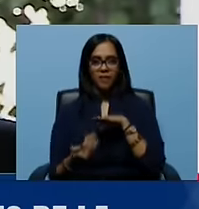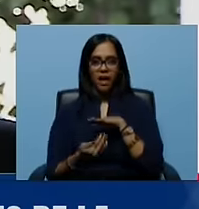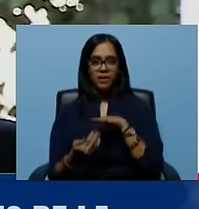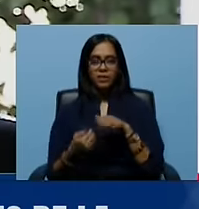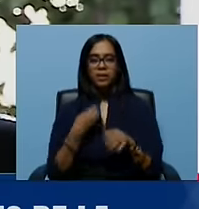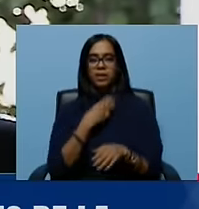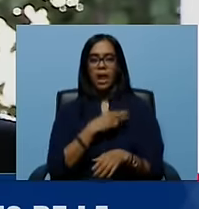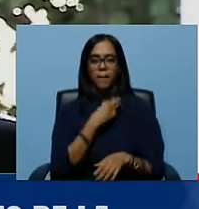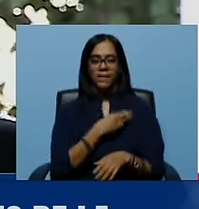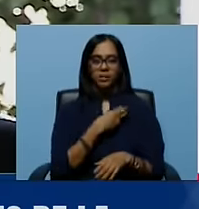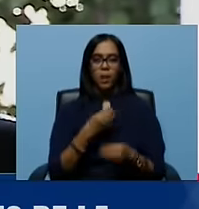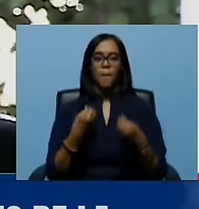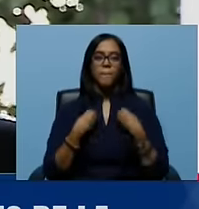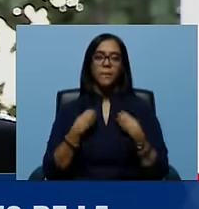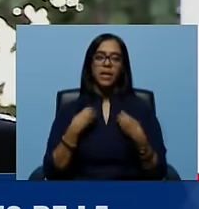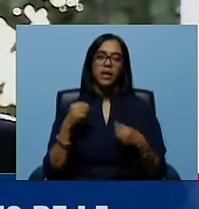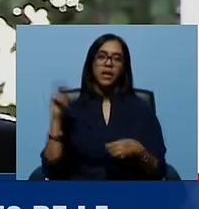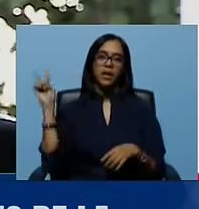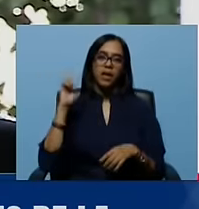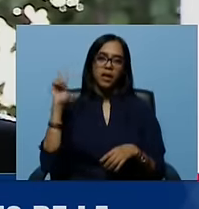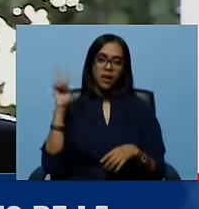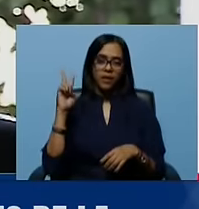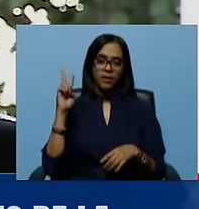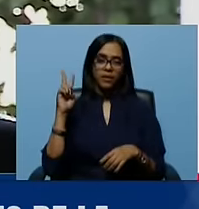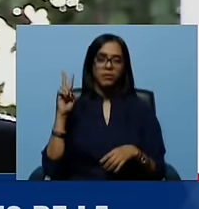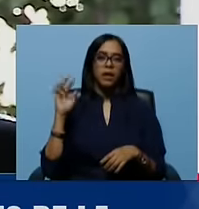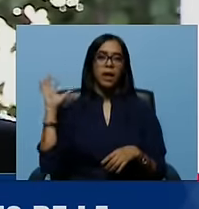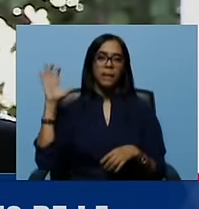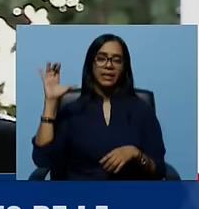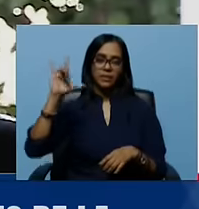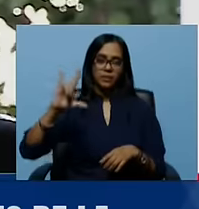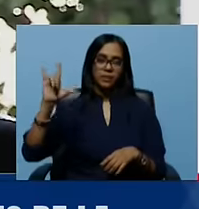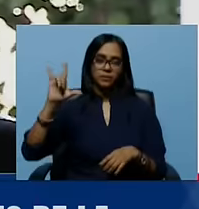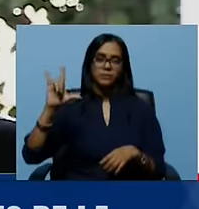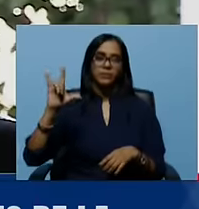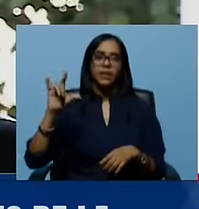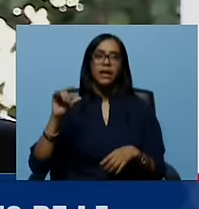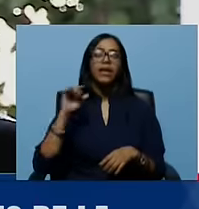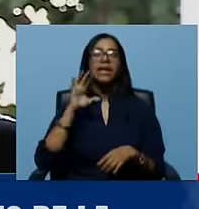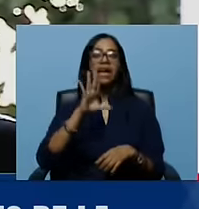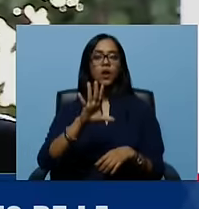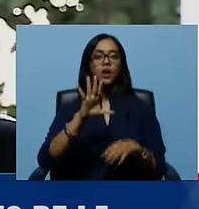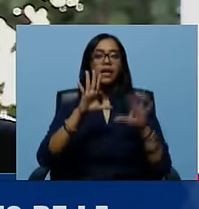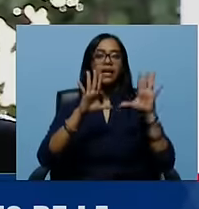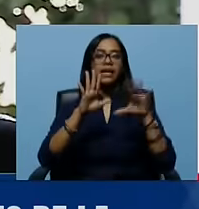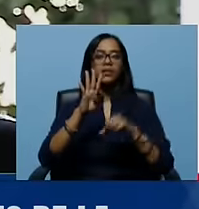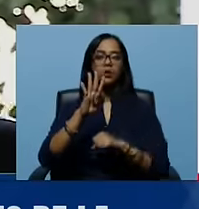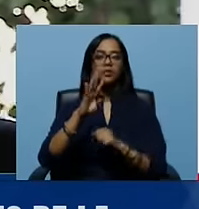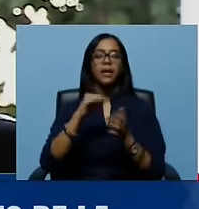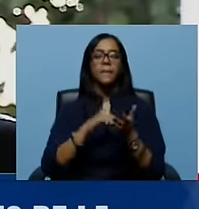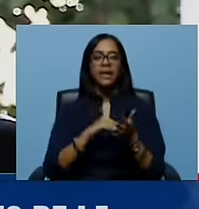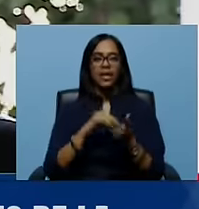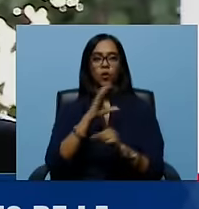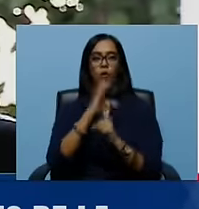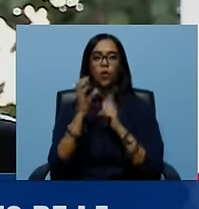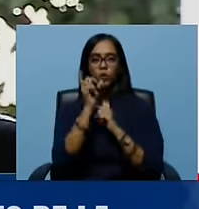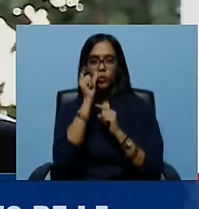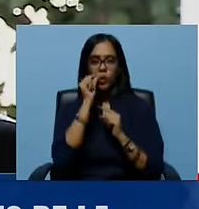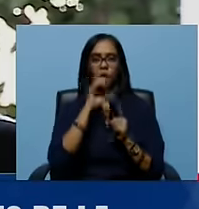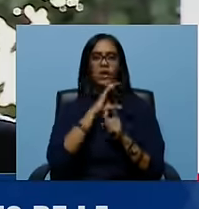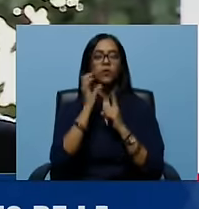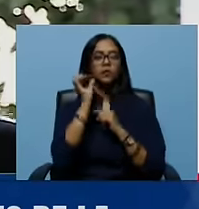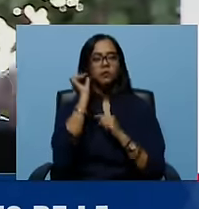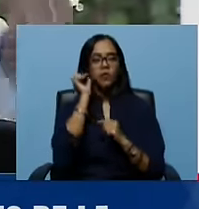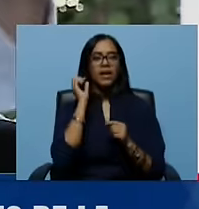gran misión Viva Venezuela, mi patria querida, y que los 514.000 cultores y cultoras